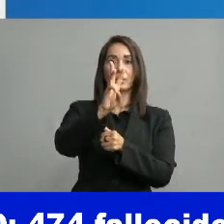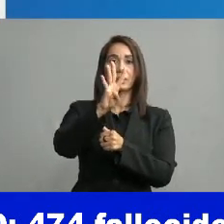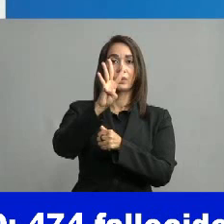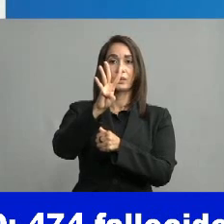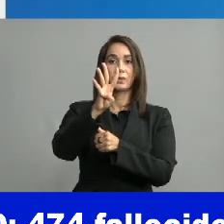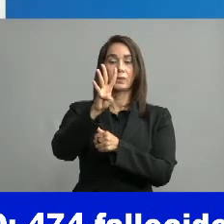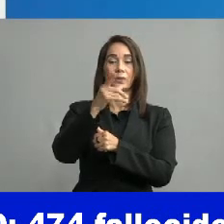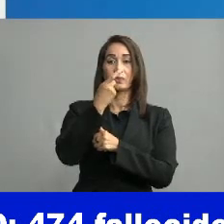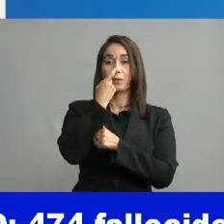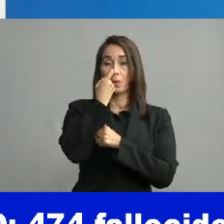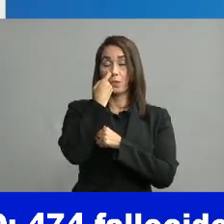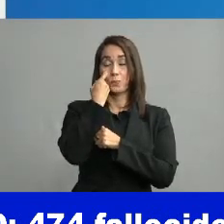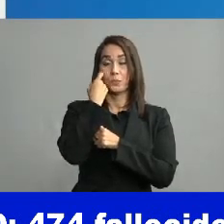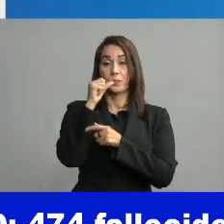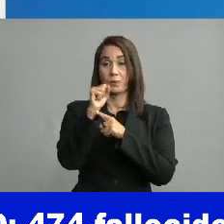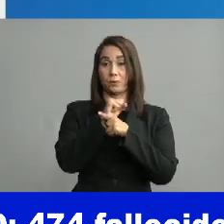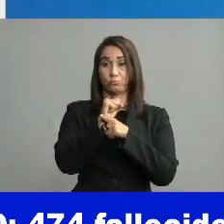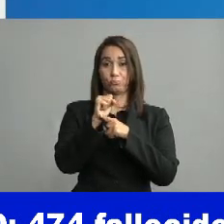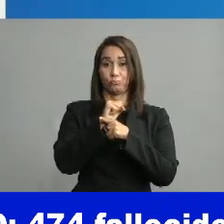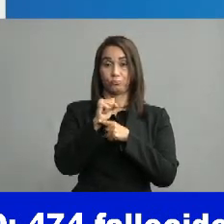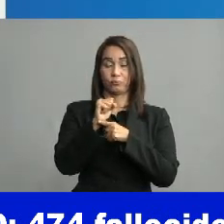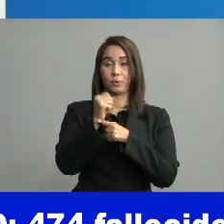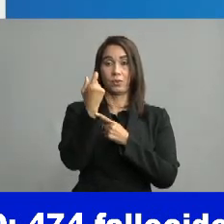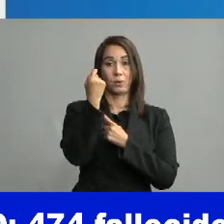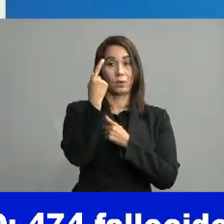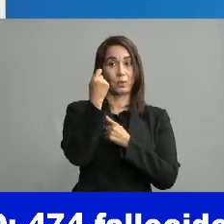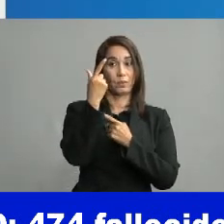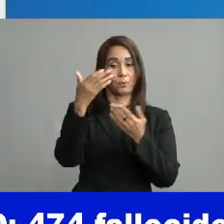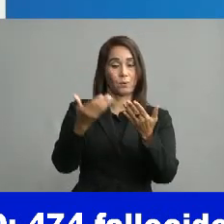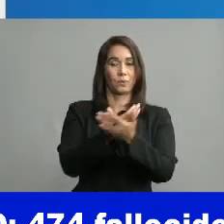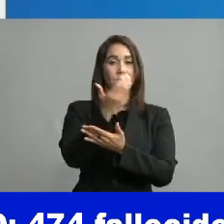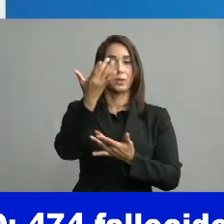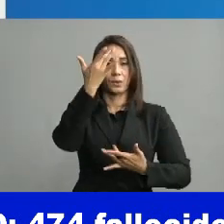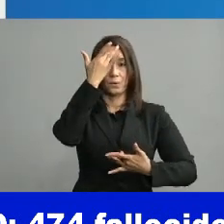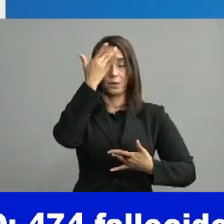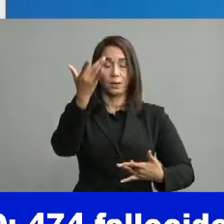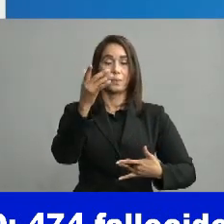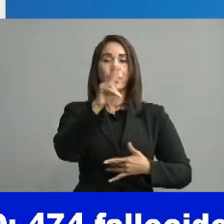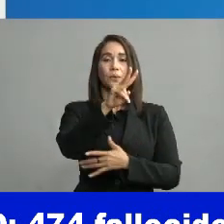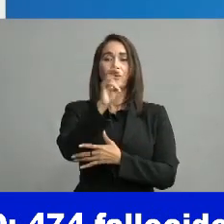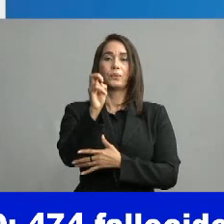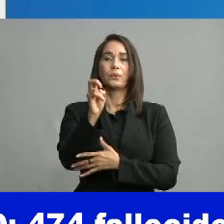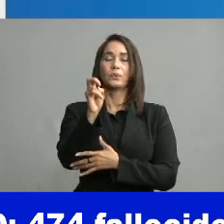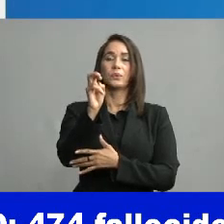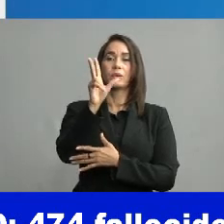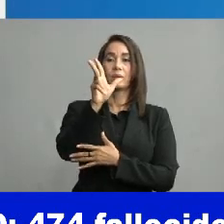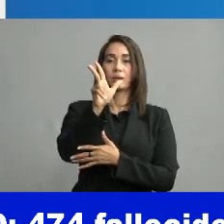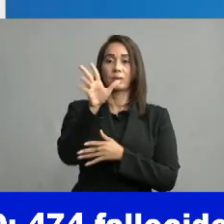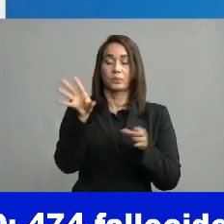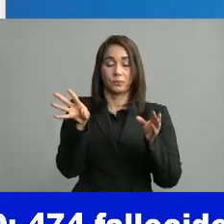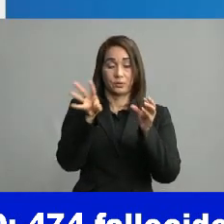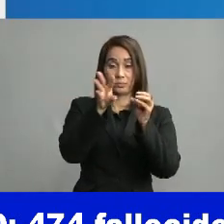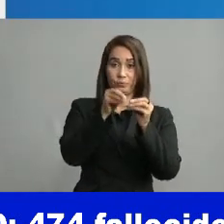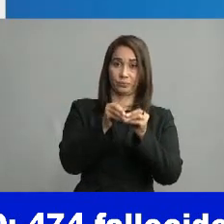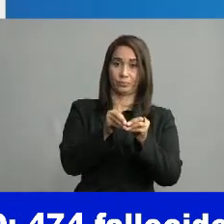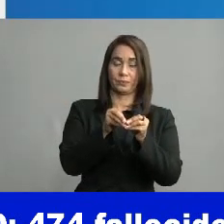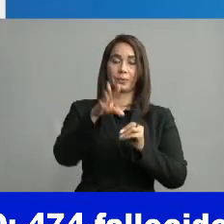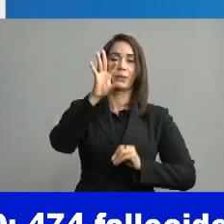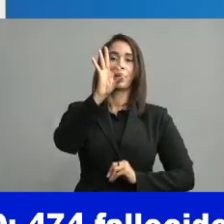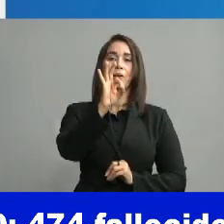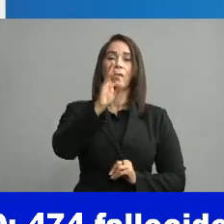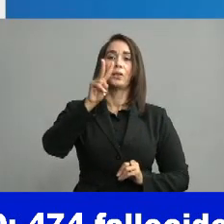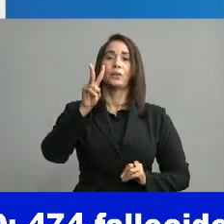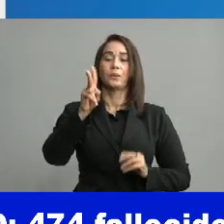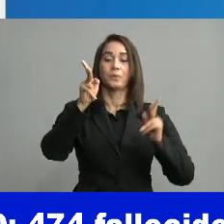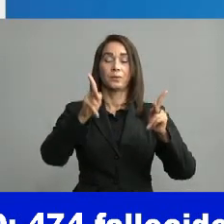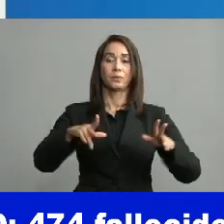864 pruebas realizadas, 11 casos nuevos, 203 acumulados,